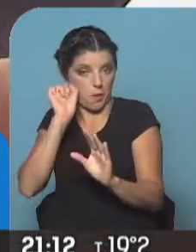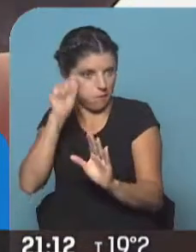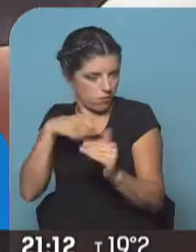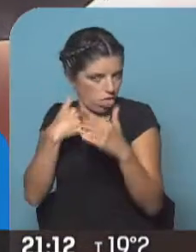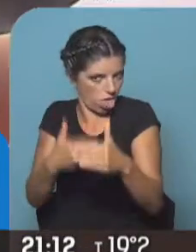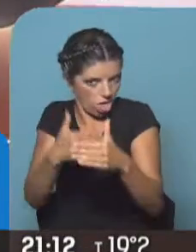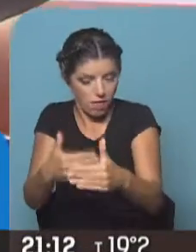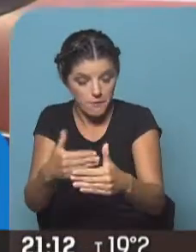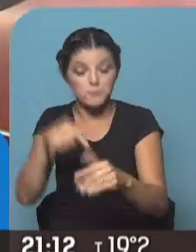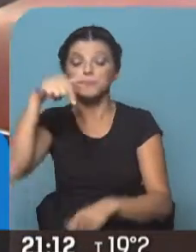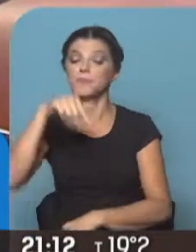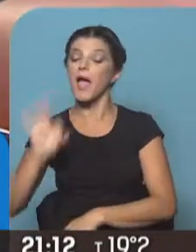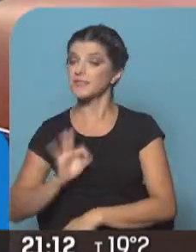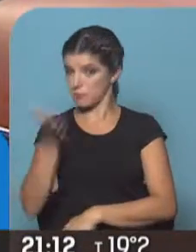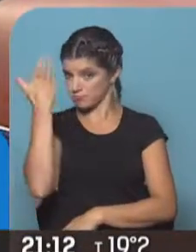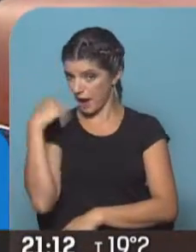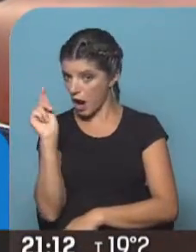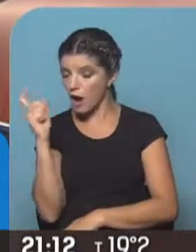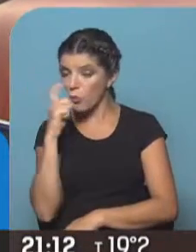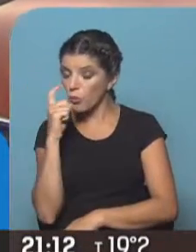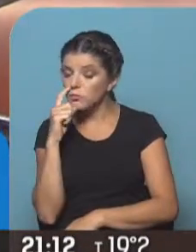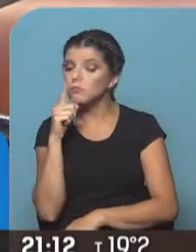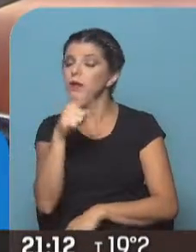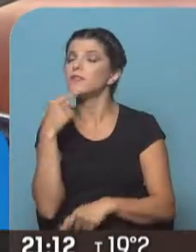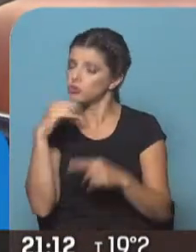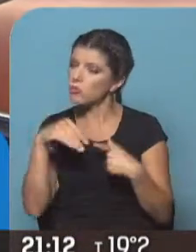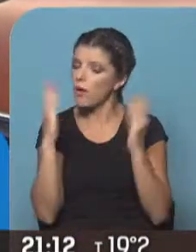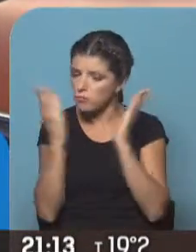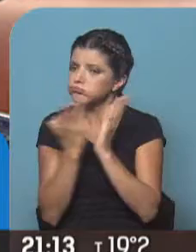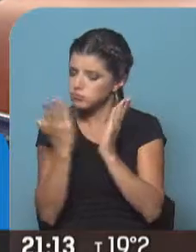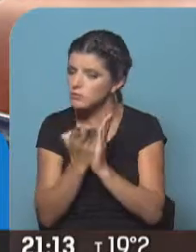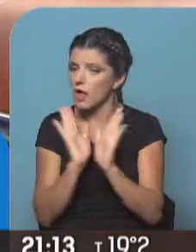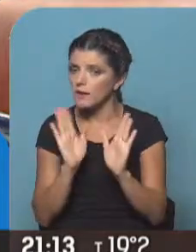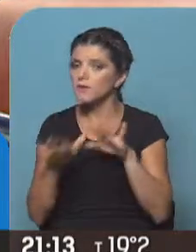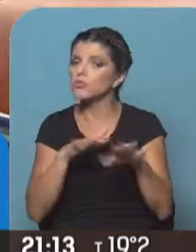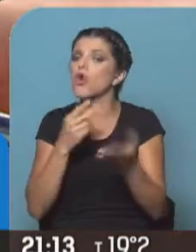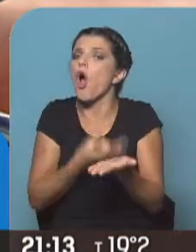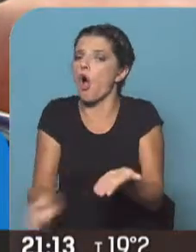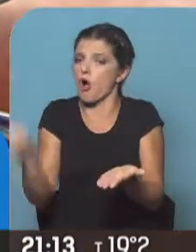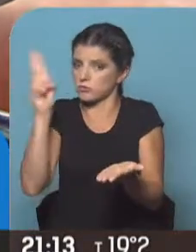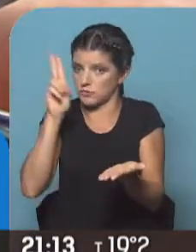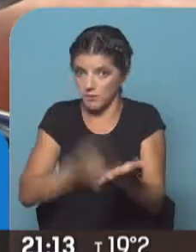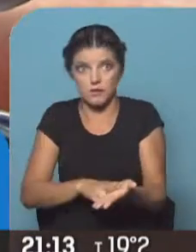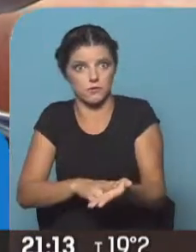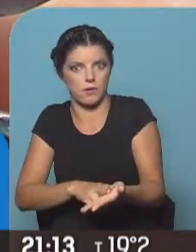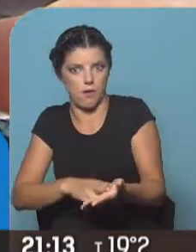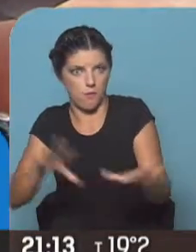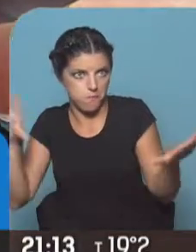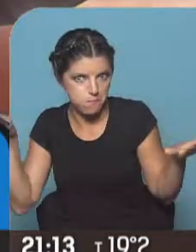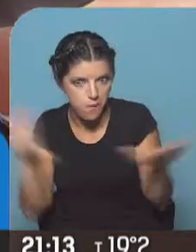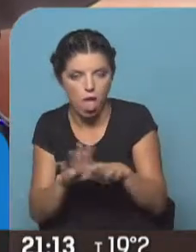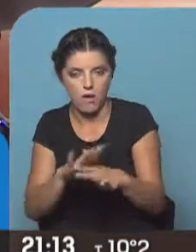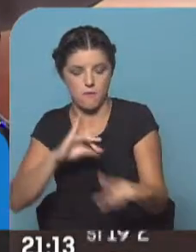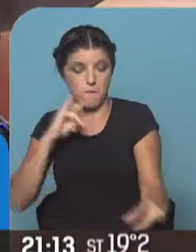junio de este año, Donald Trump dijo que estudiaría de nuevo esa posibilidad, y claramente lo ha hecho ahora, generando